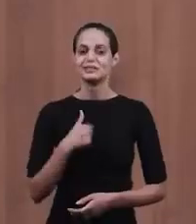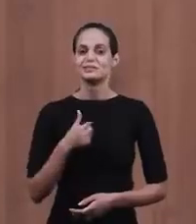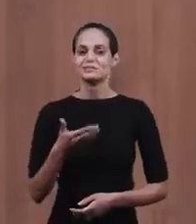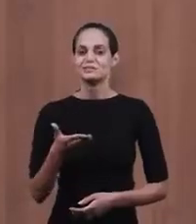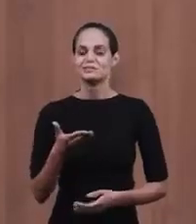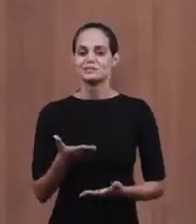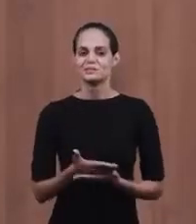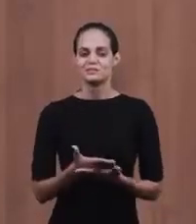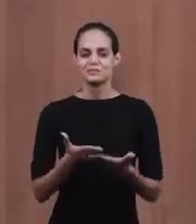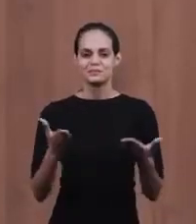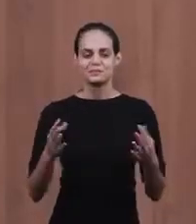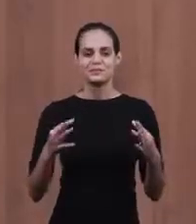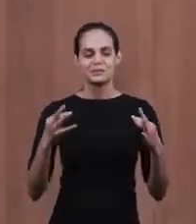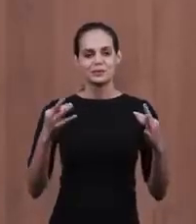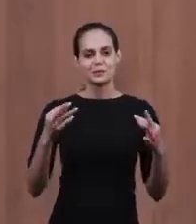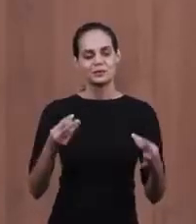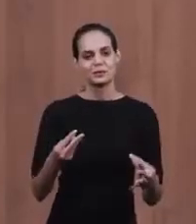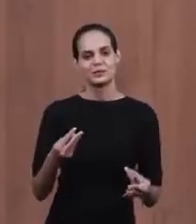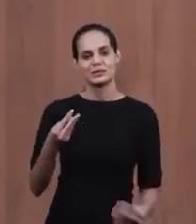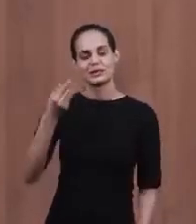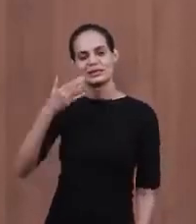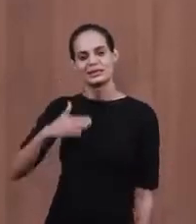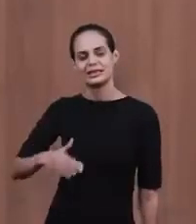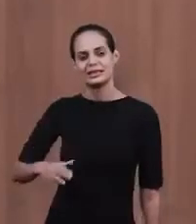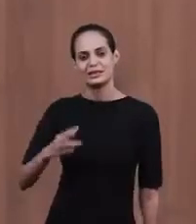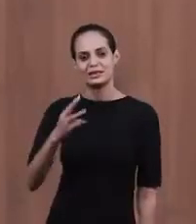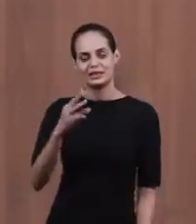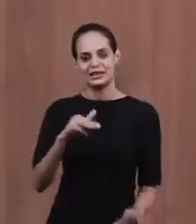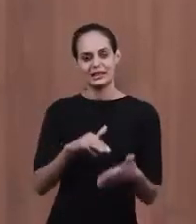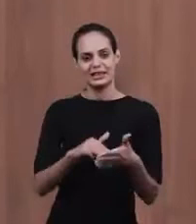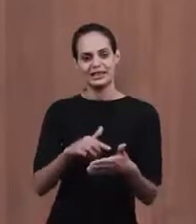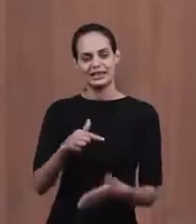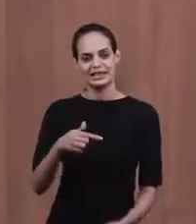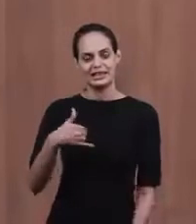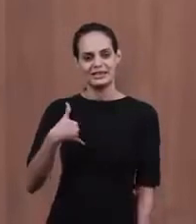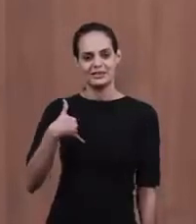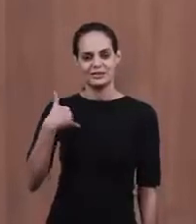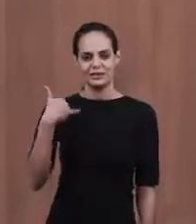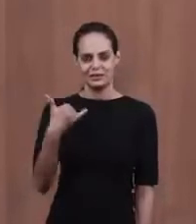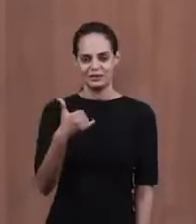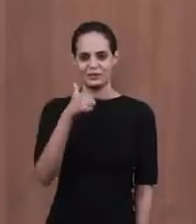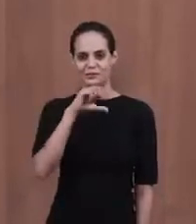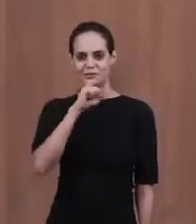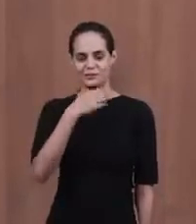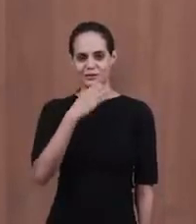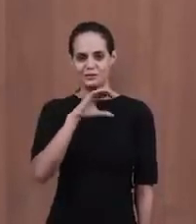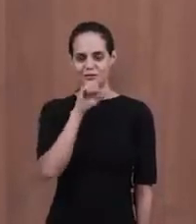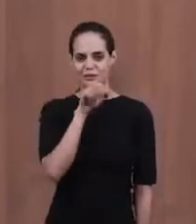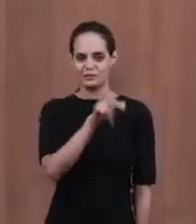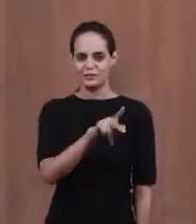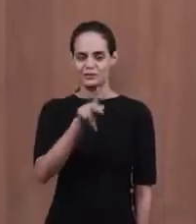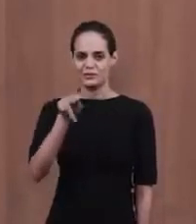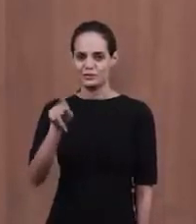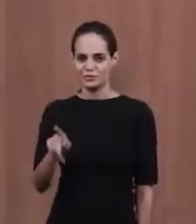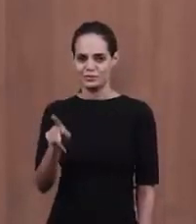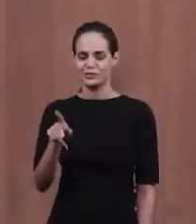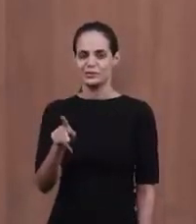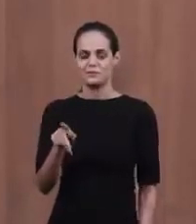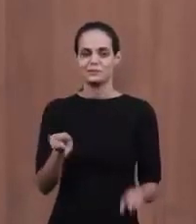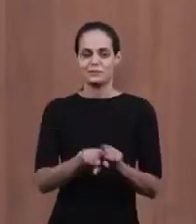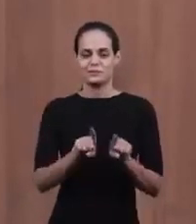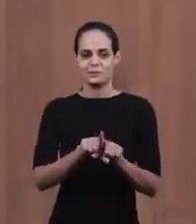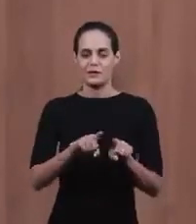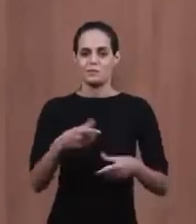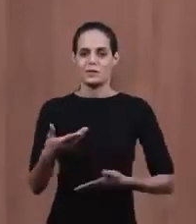saludo a todos los niños de 3 a 7 años, a las profesoras, a los padres, a nuestros hermanos